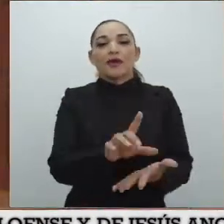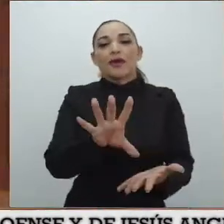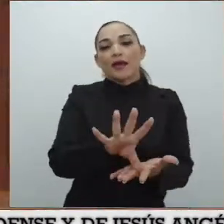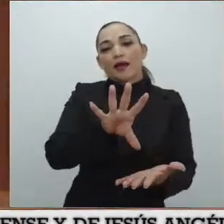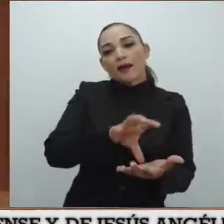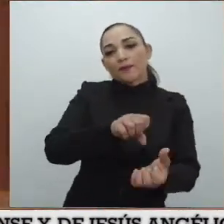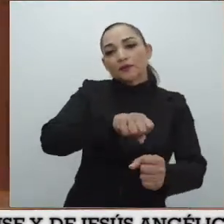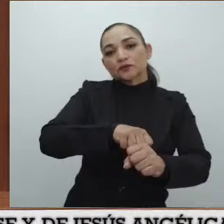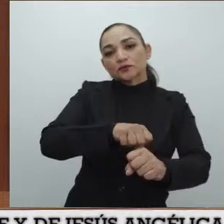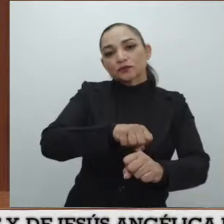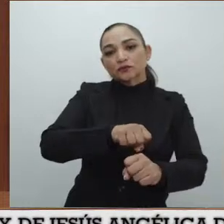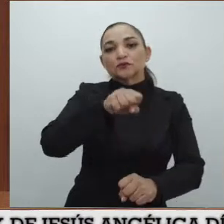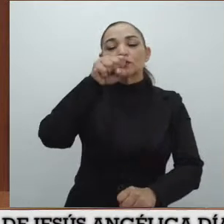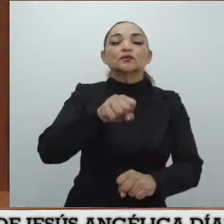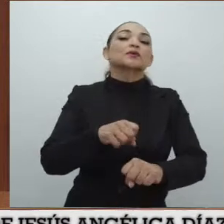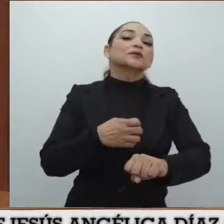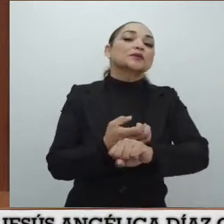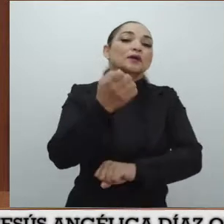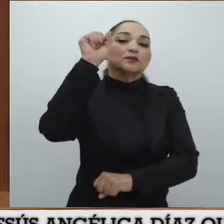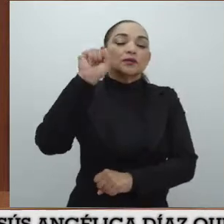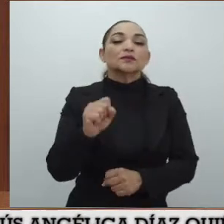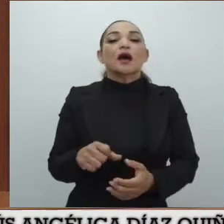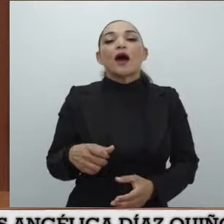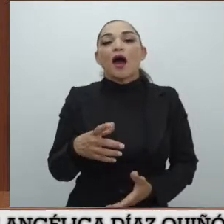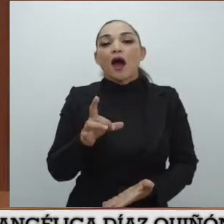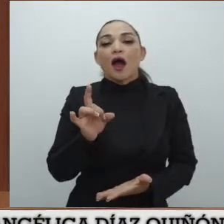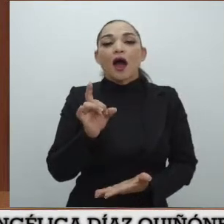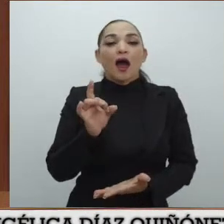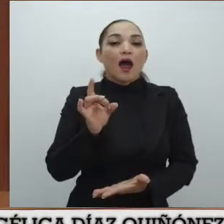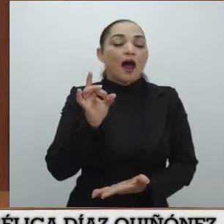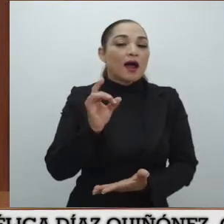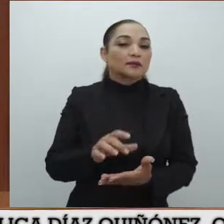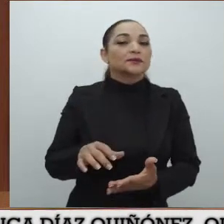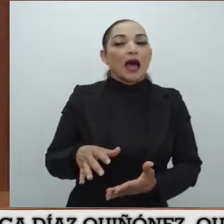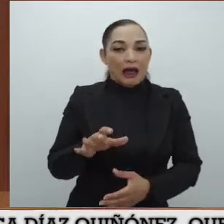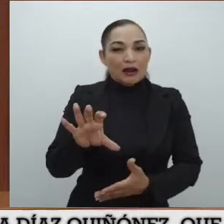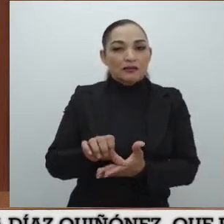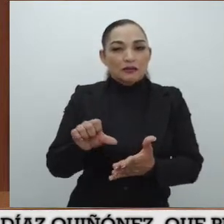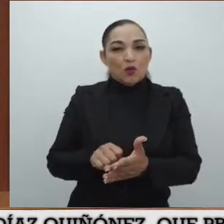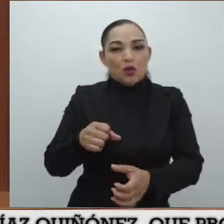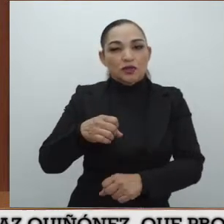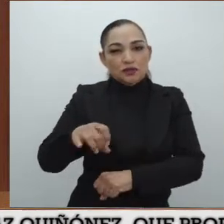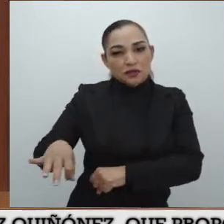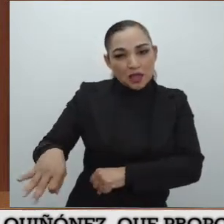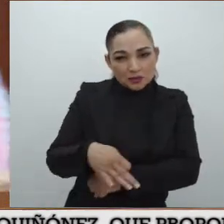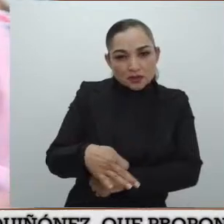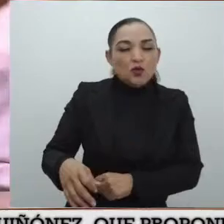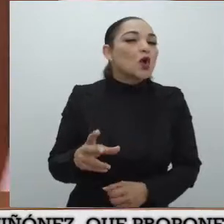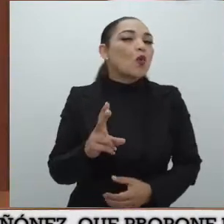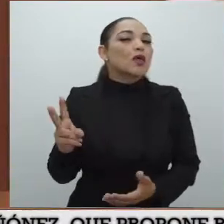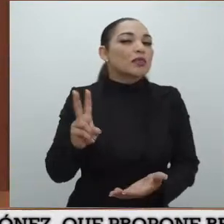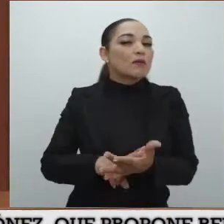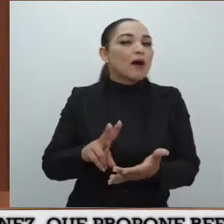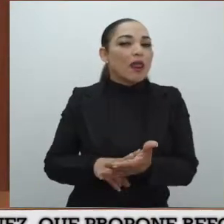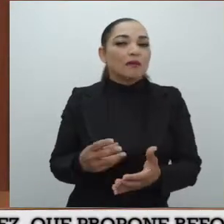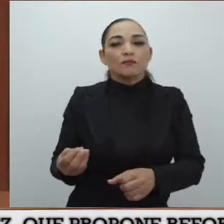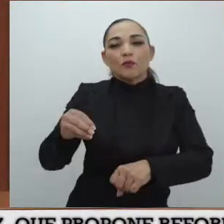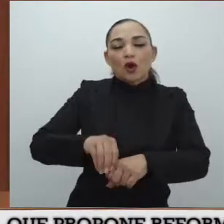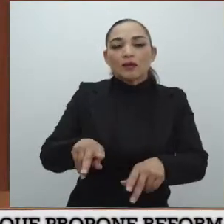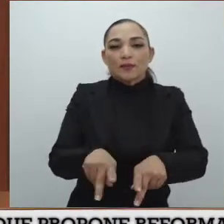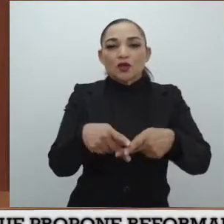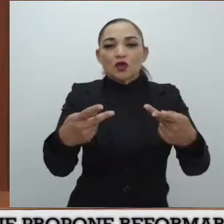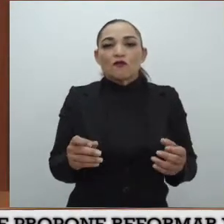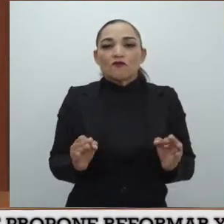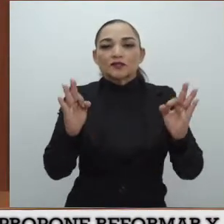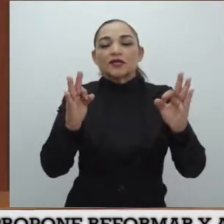Sinaloa. Artículos transitorios. Artículo primero. El presente decreto entrará en vigor al día siguiente de su publicación en el periódico oficial